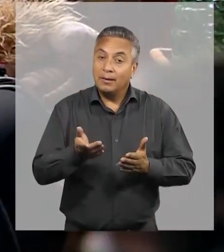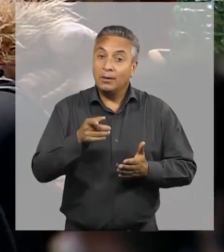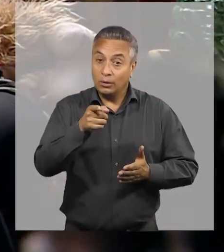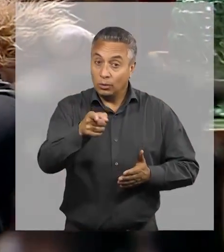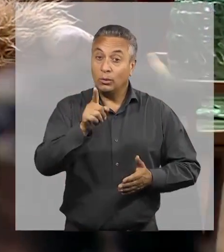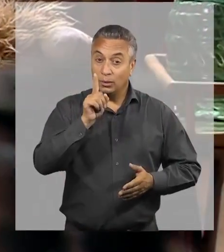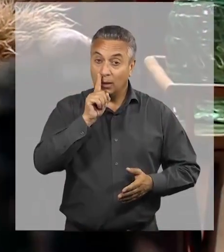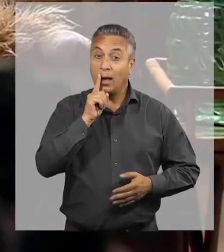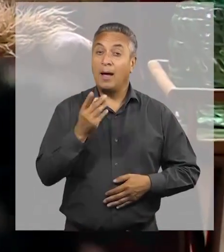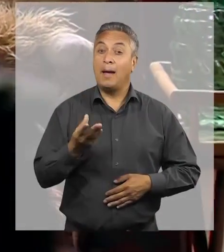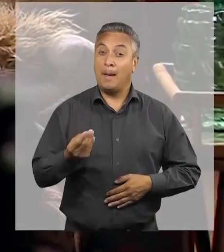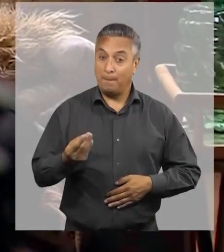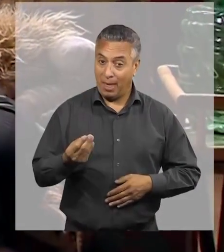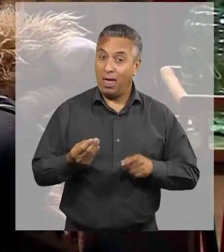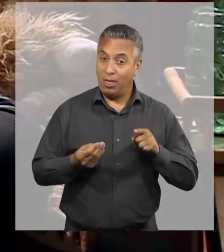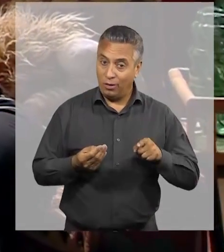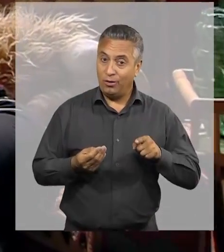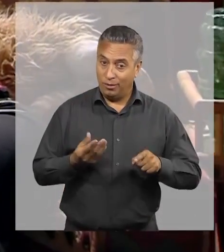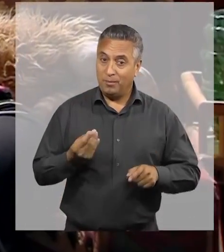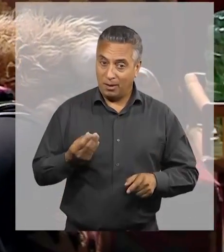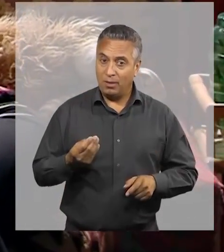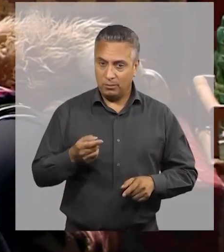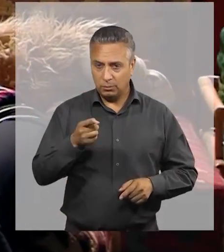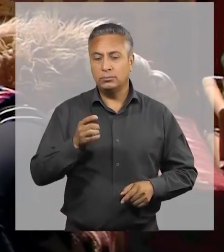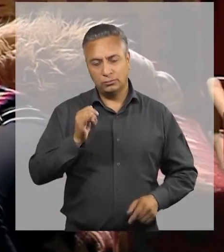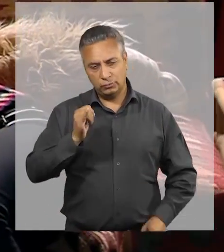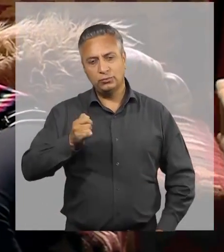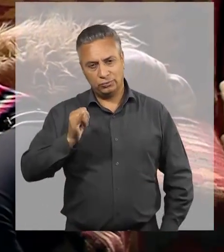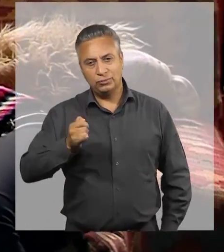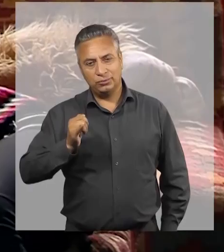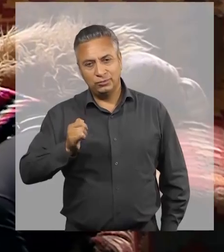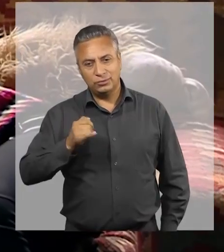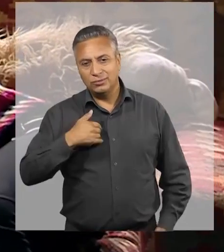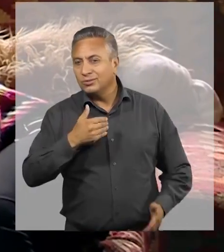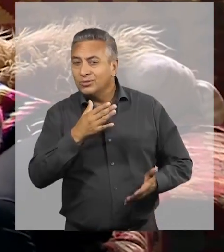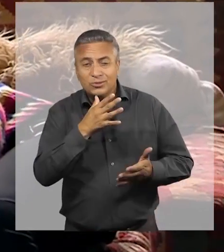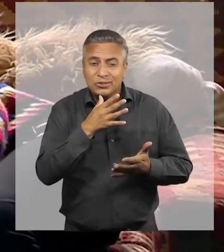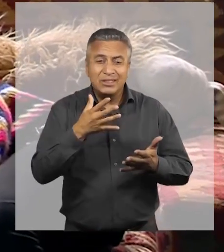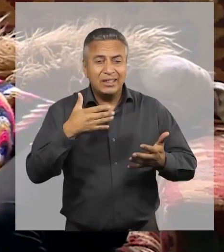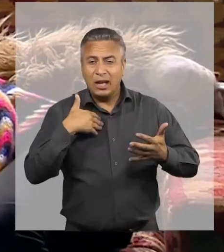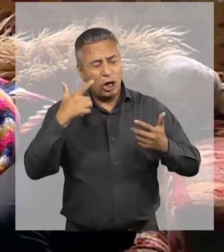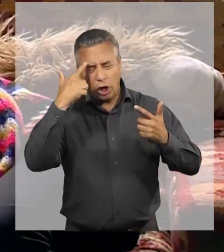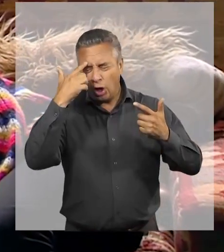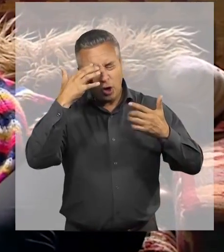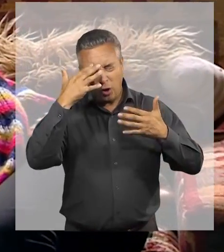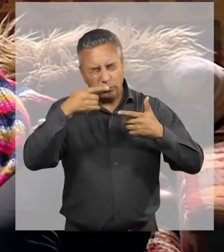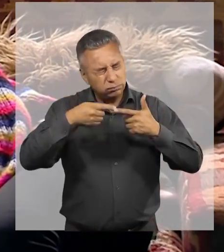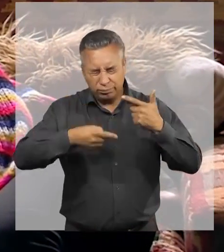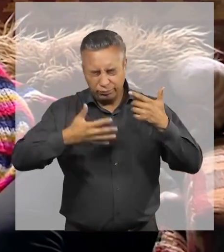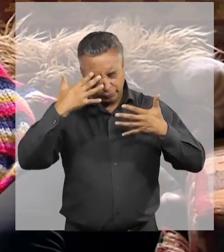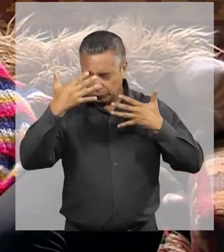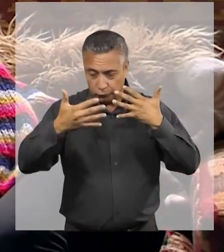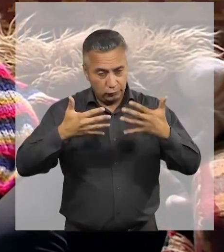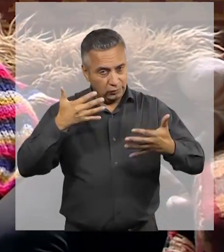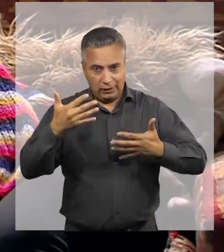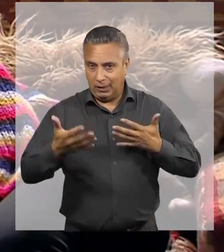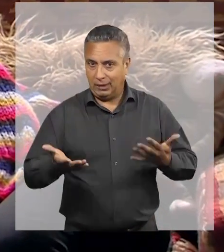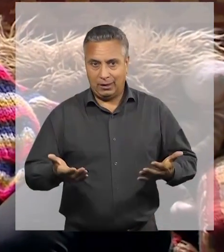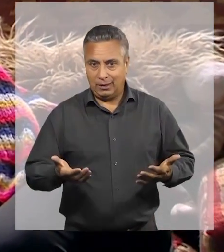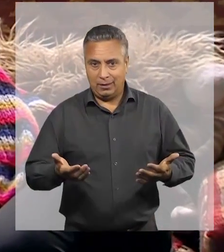Lo que tienes es miedo, ¿cierto? Sí. Sí. No sé, estoy confundida.